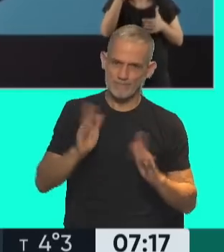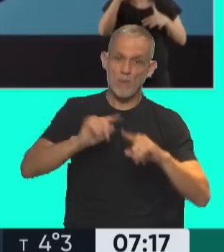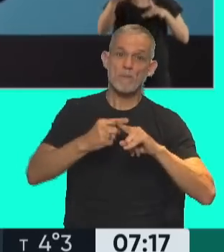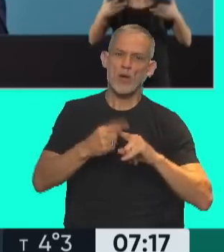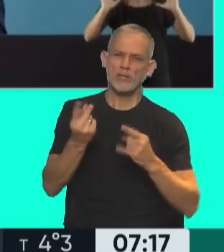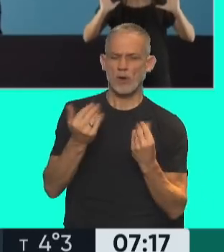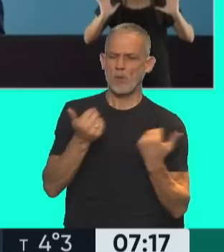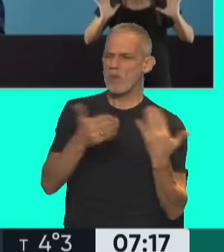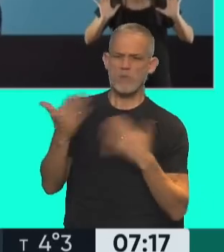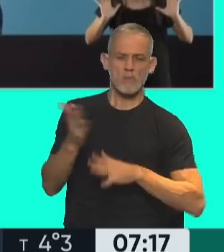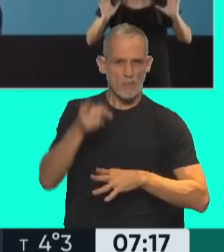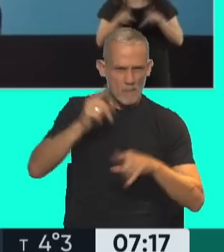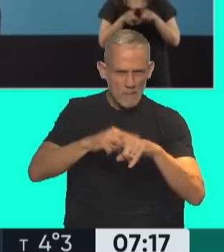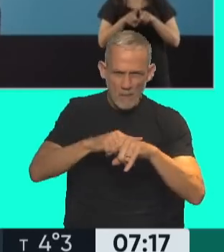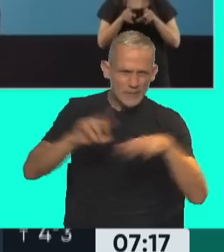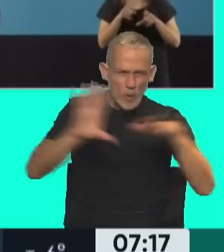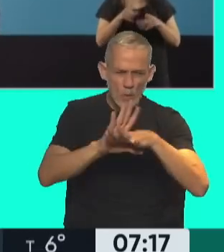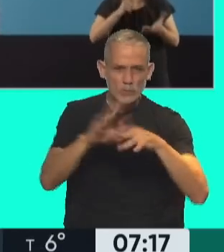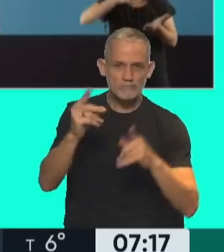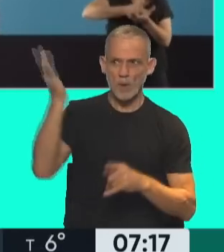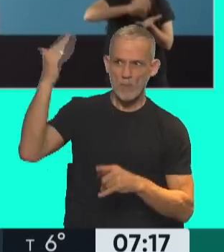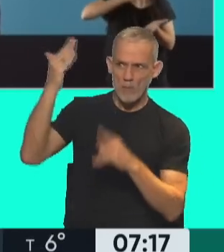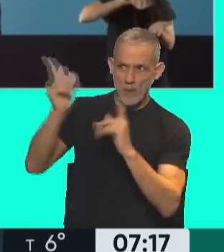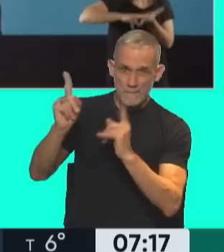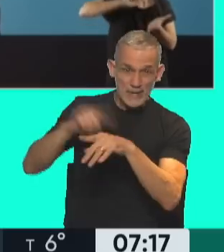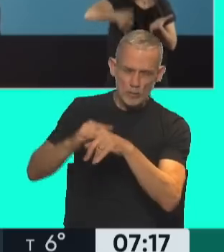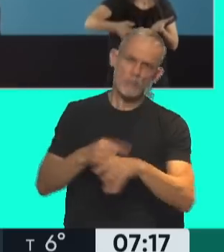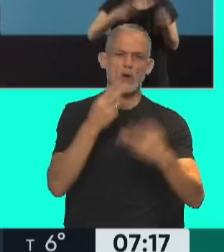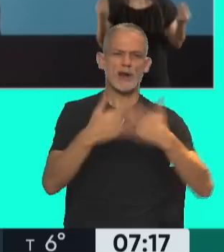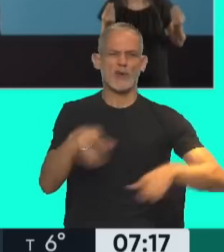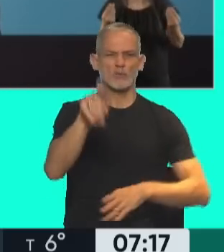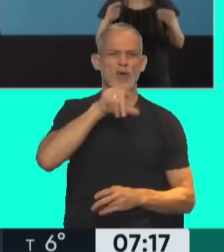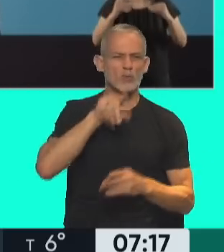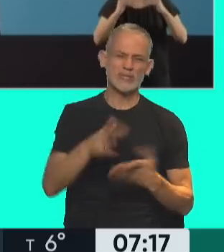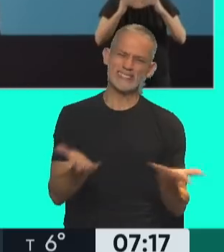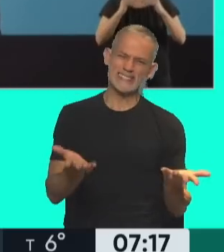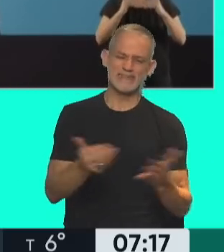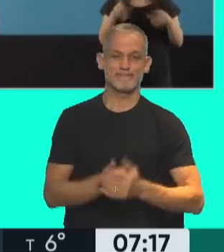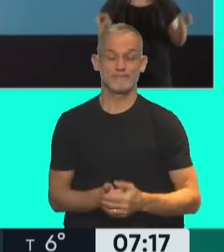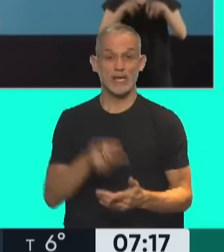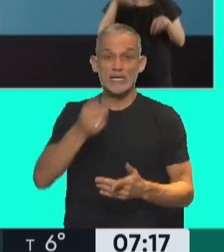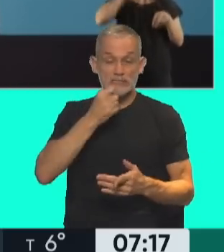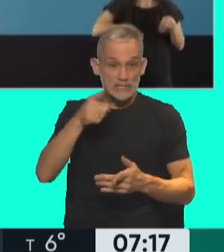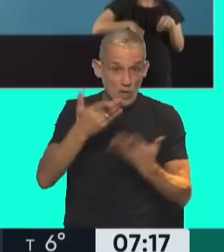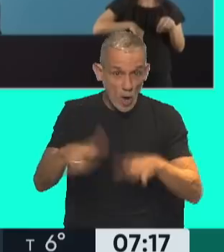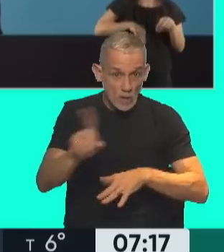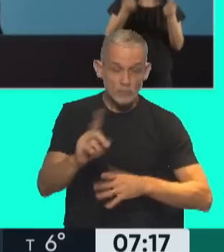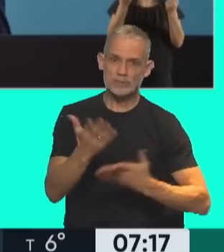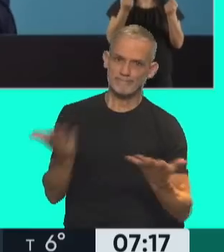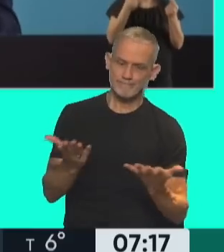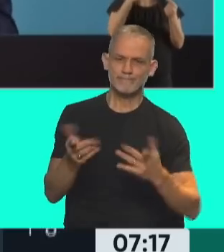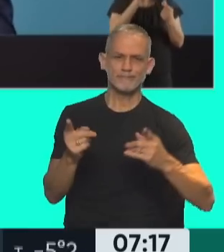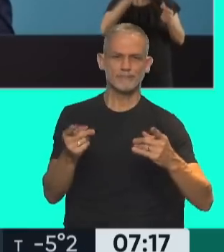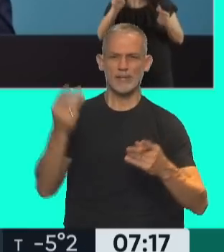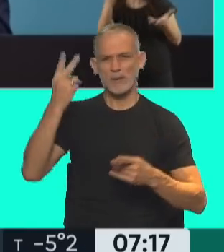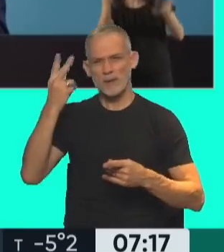Martín Guzmán, ¿no? ¿Por qué en ese momento y en ese contexto? Pero también es cierto que probablemente si esto no ocurría, este encuentro entre